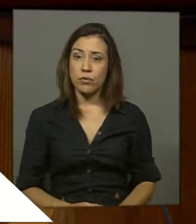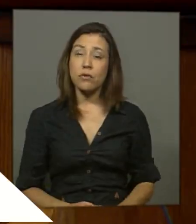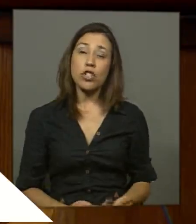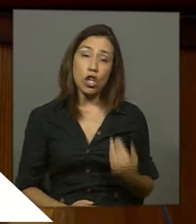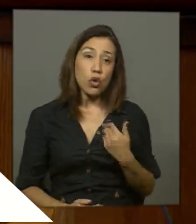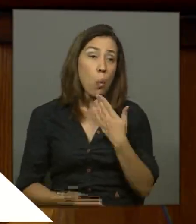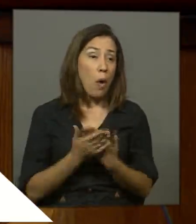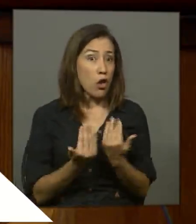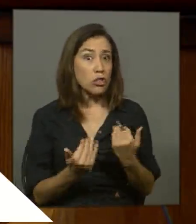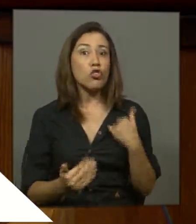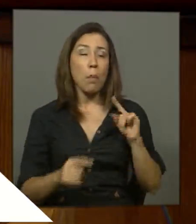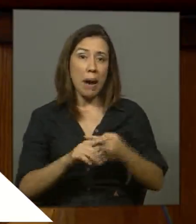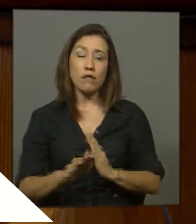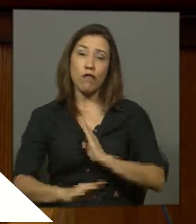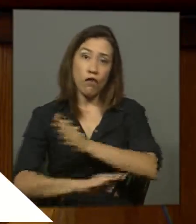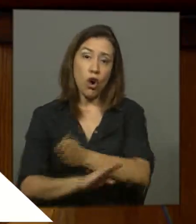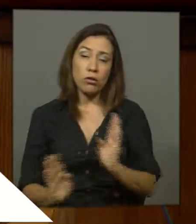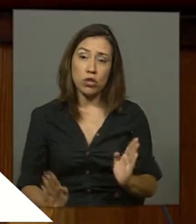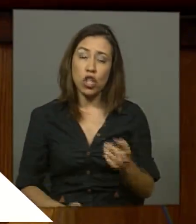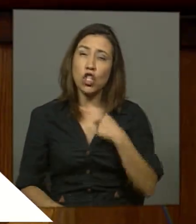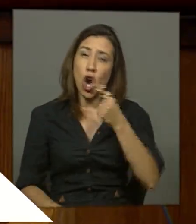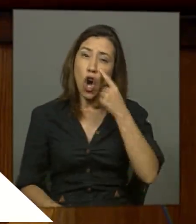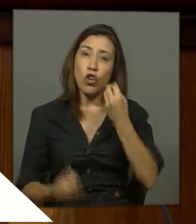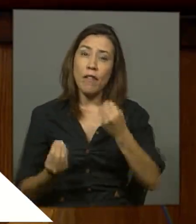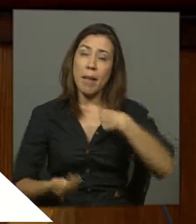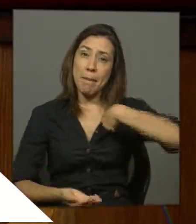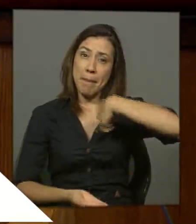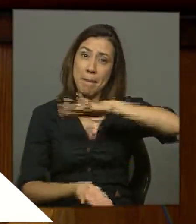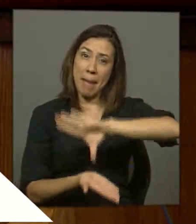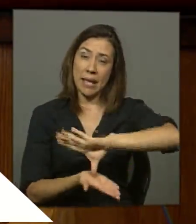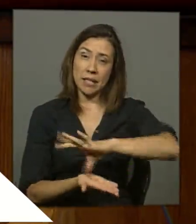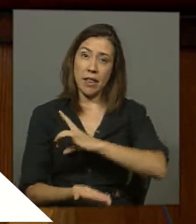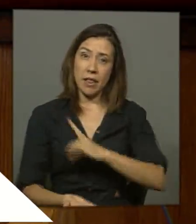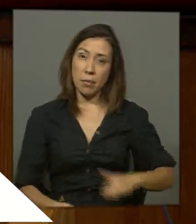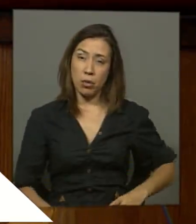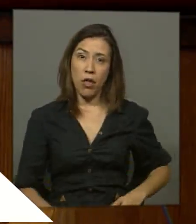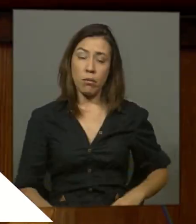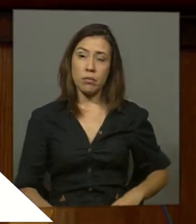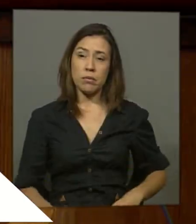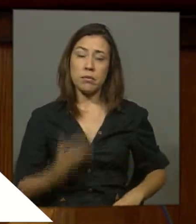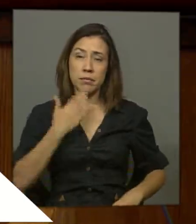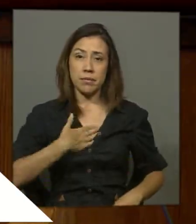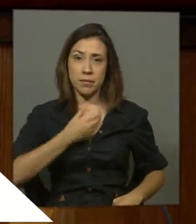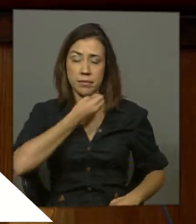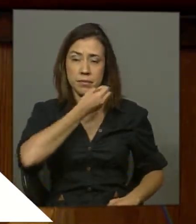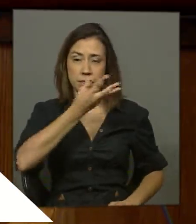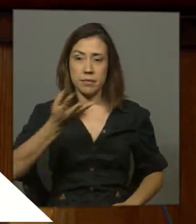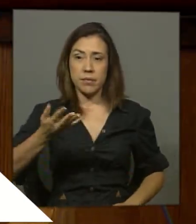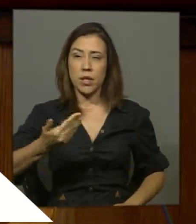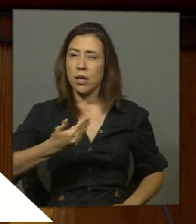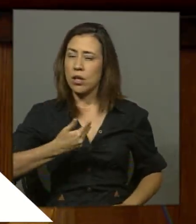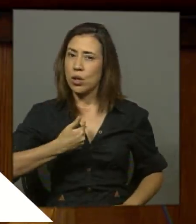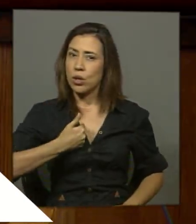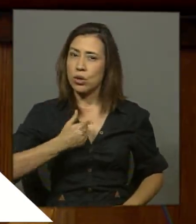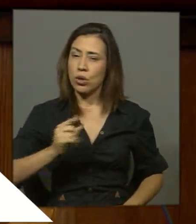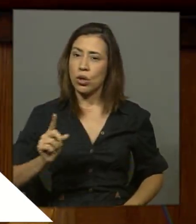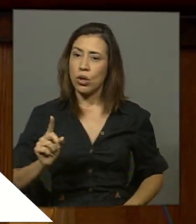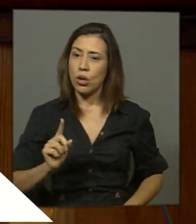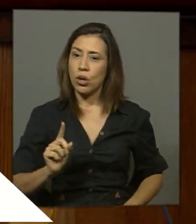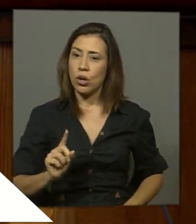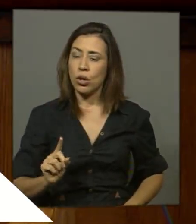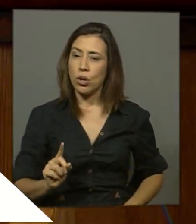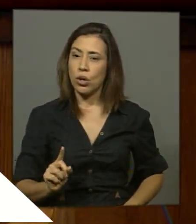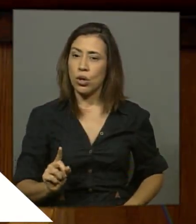todas las veces que sea necesario yo conozco bien mi país diputado Pero además quiero agregarle yo no soy de los